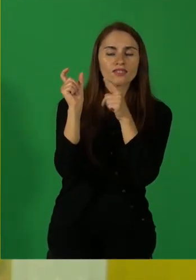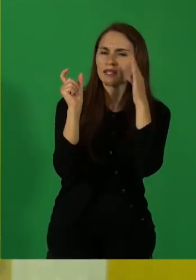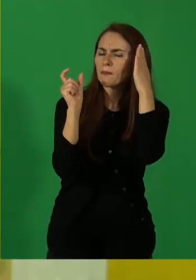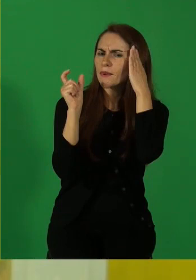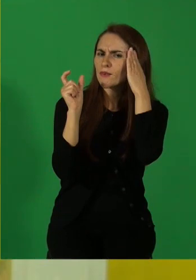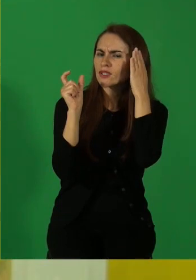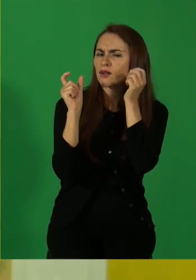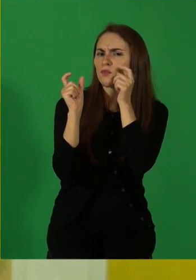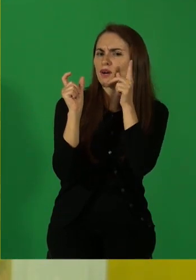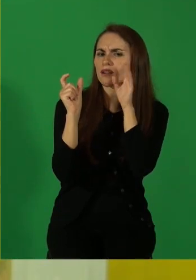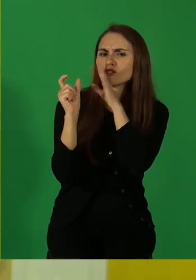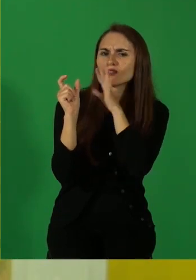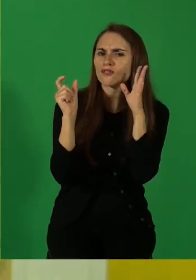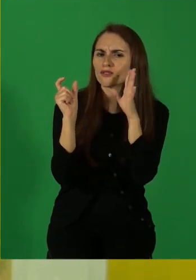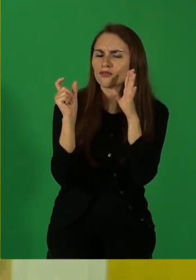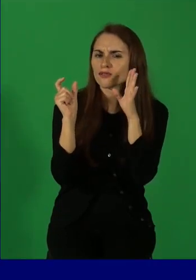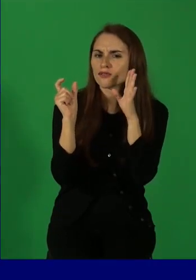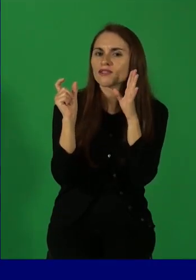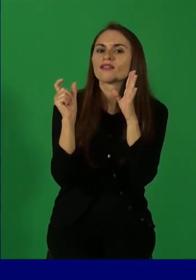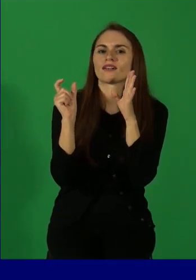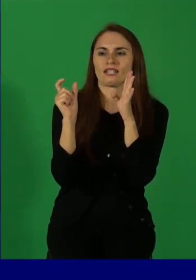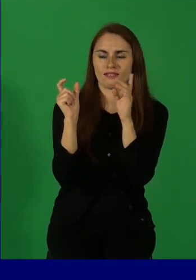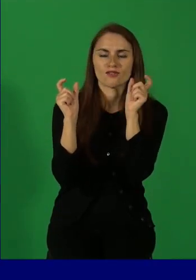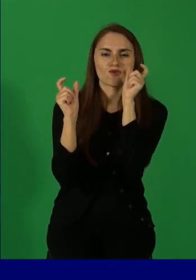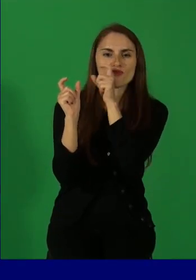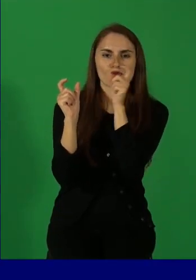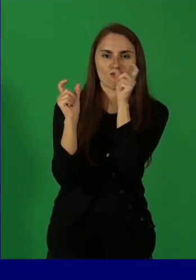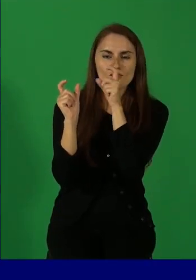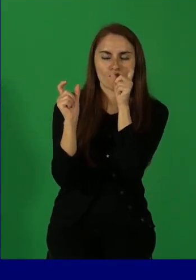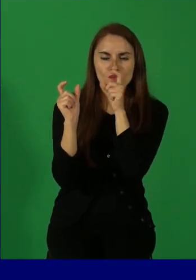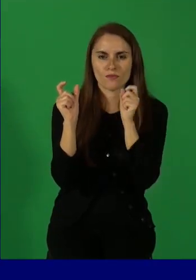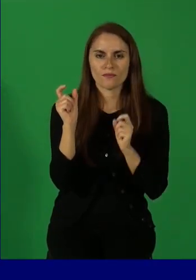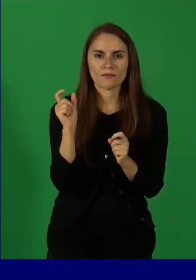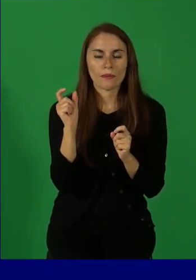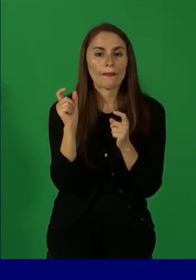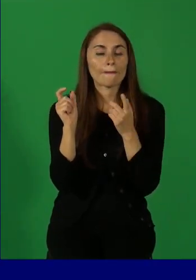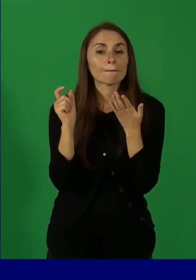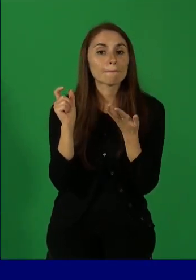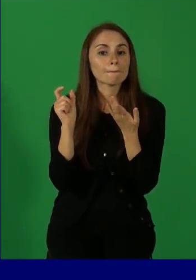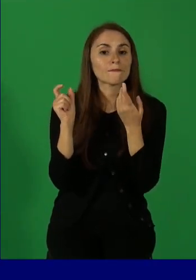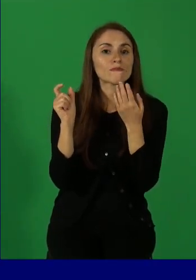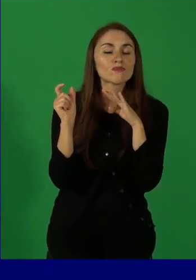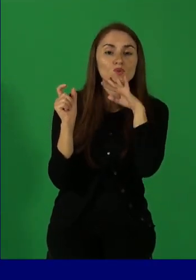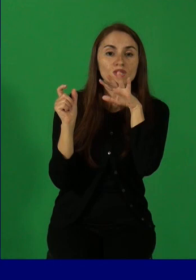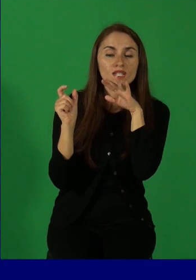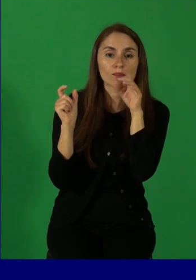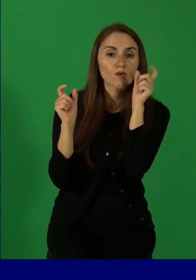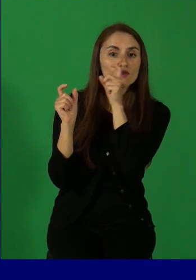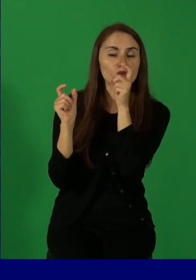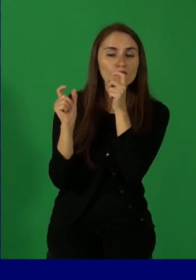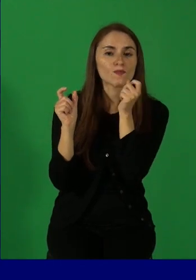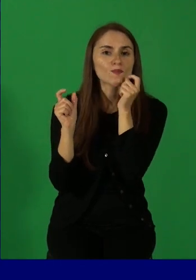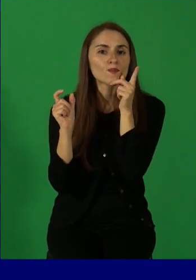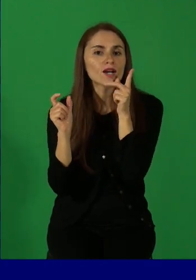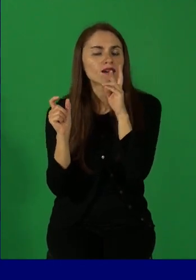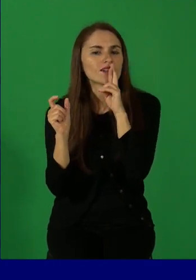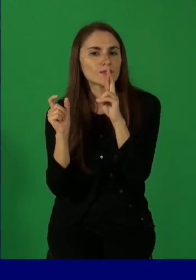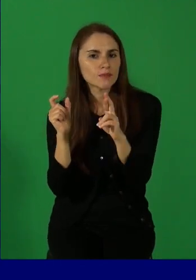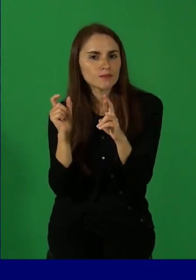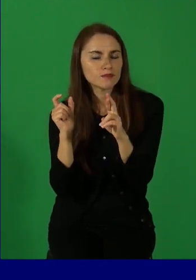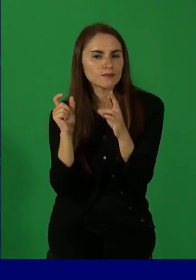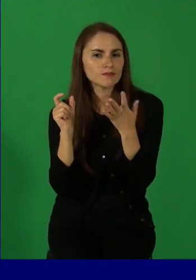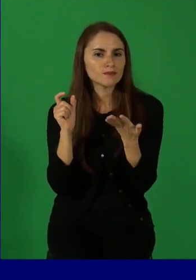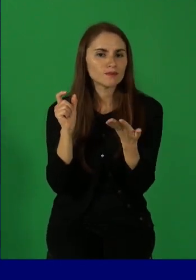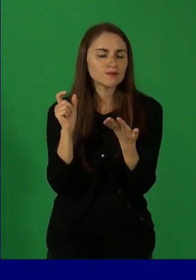venir a tu memoria en este momento? La roja. Muy bien. Y cuando usábamos la ficha roja, ¿cómo era siempre